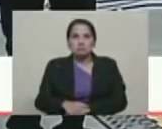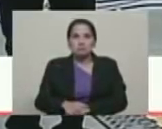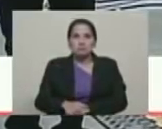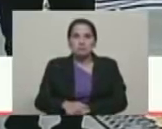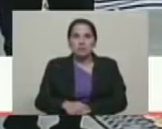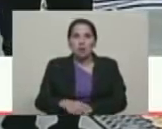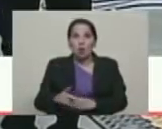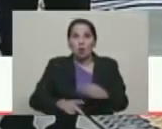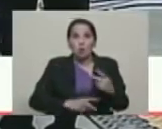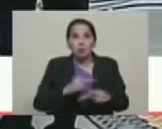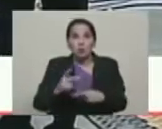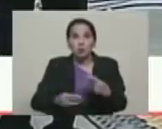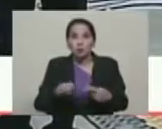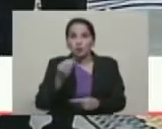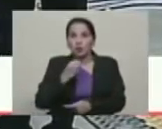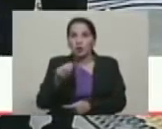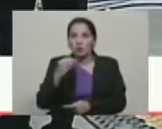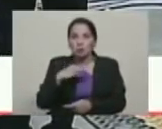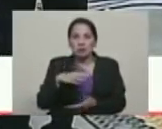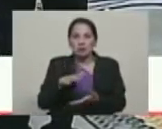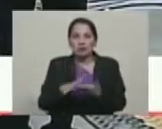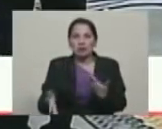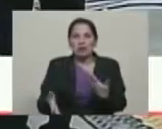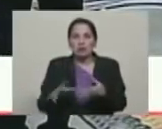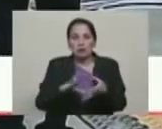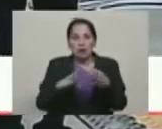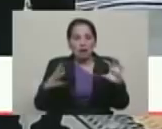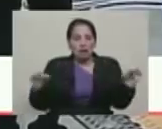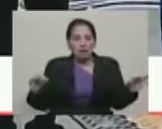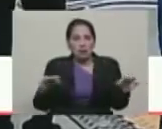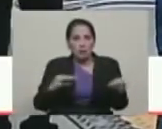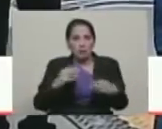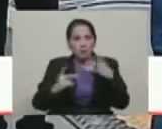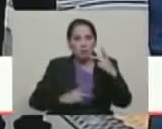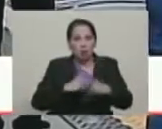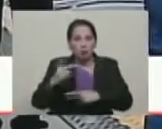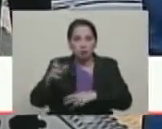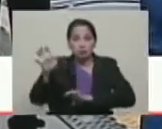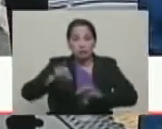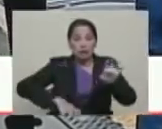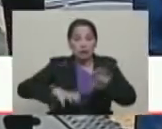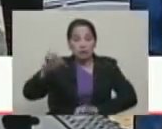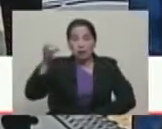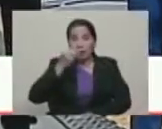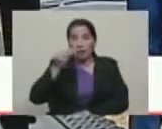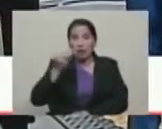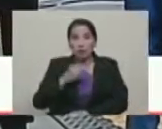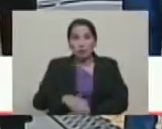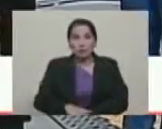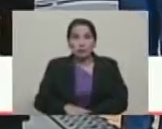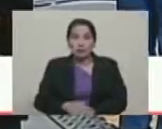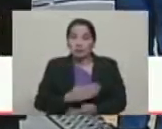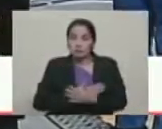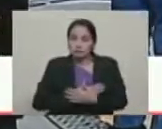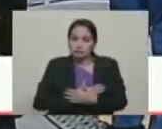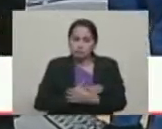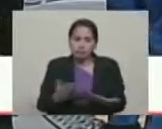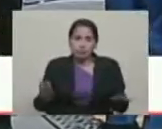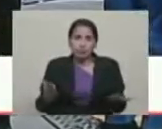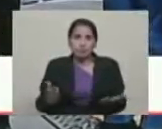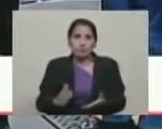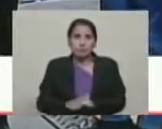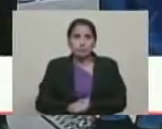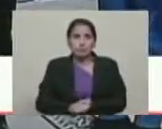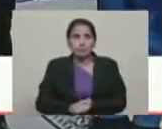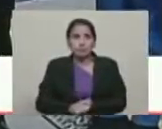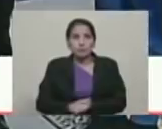de alimentos está encadenada con las plantas de producción de alimentos para animales a nivel nacional, para garantizar la cría del animal,